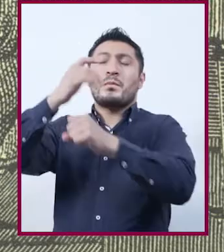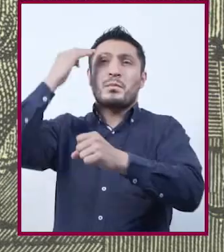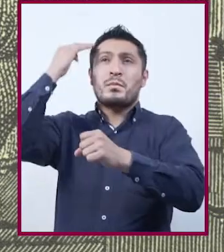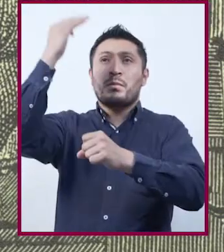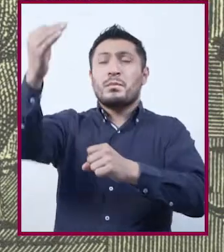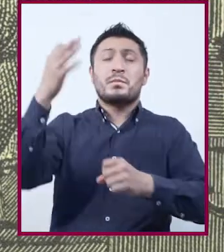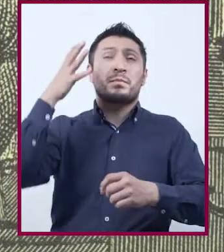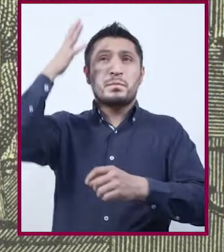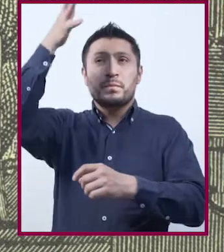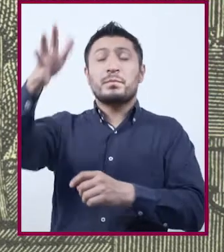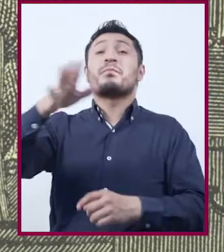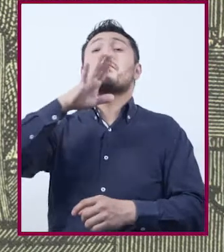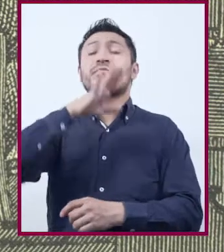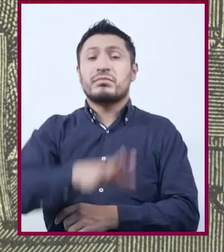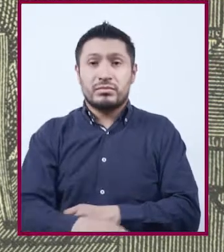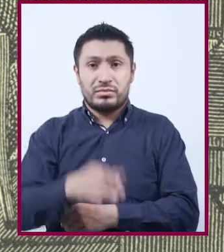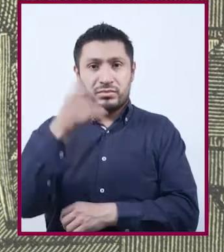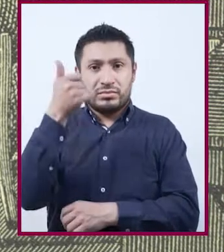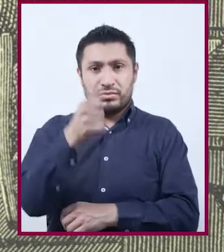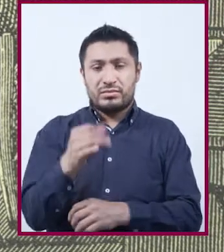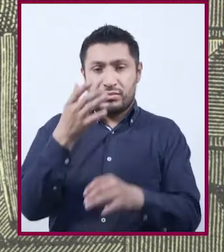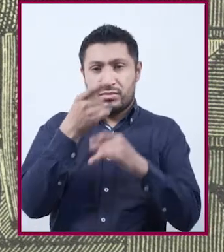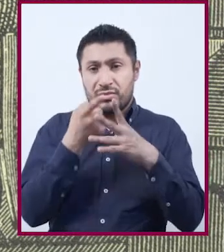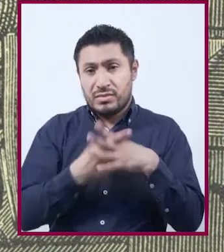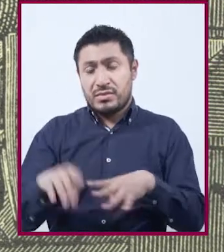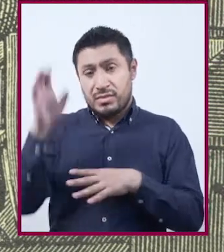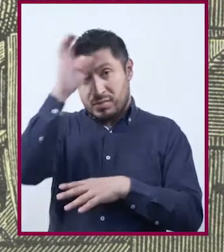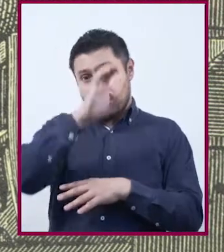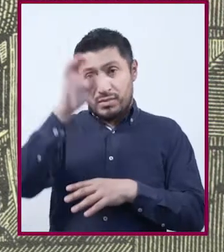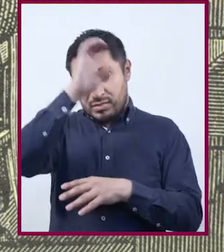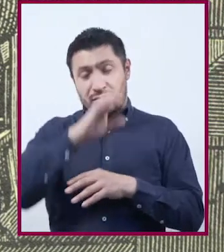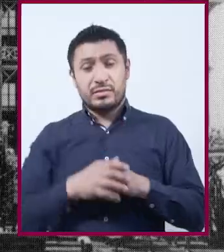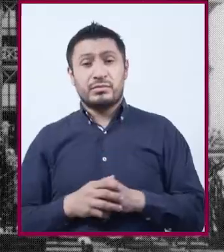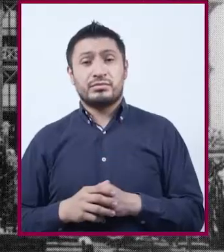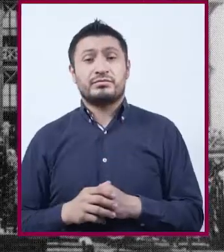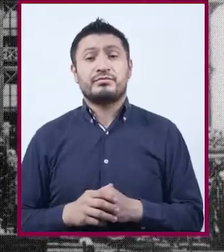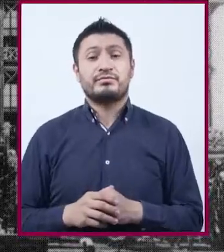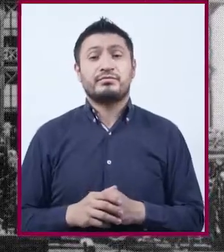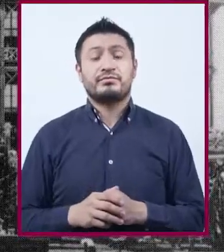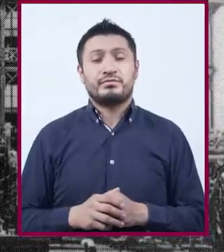tiempo. Fue así como la meteorología empezó a desarrollarse como ciencia.